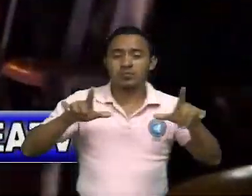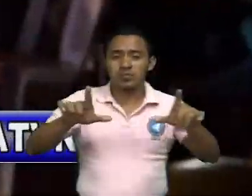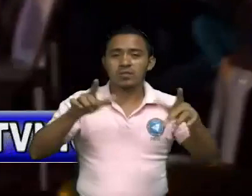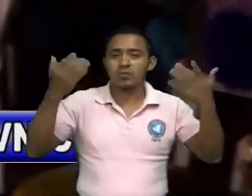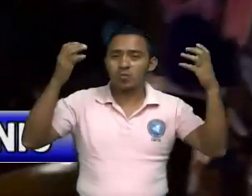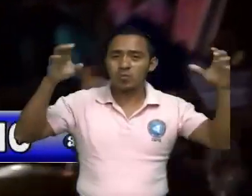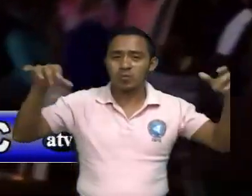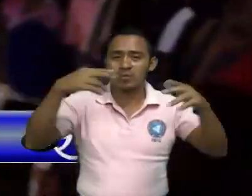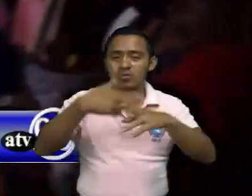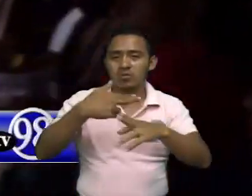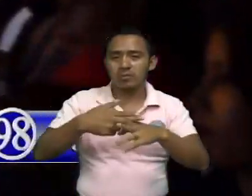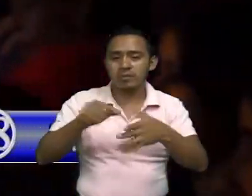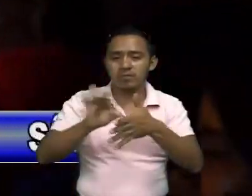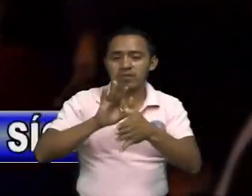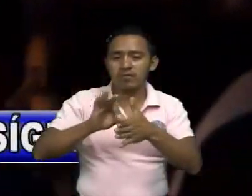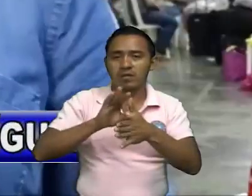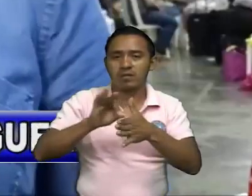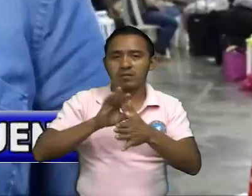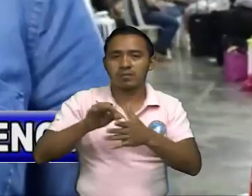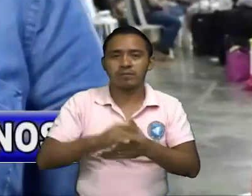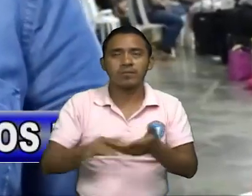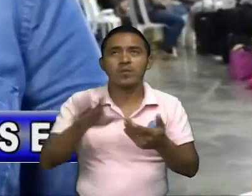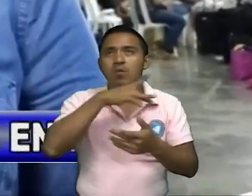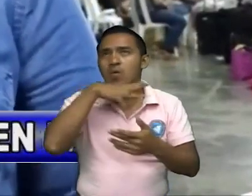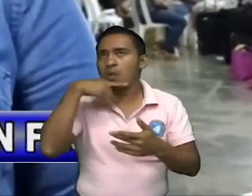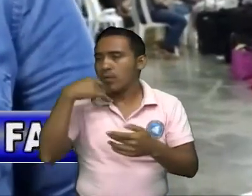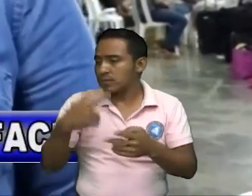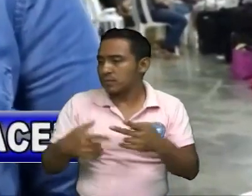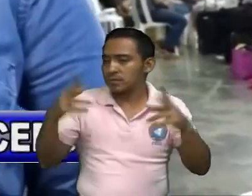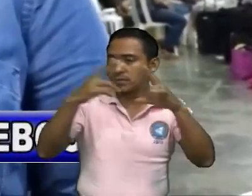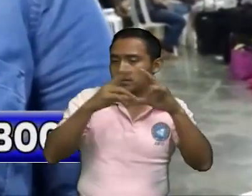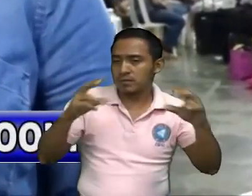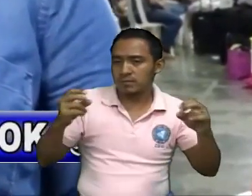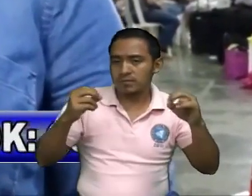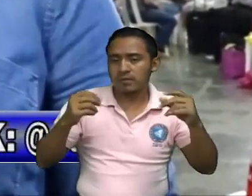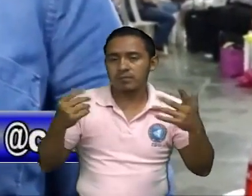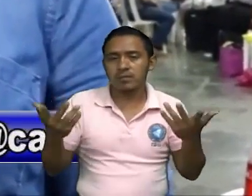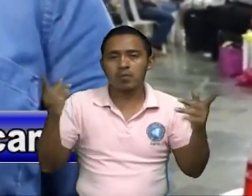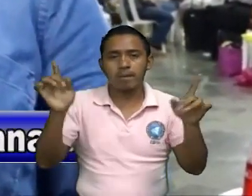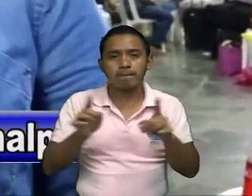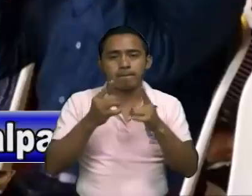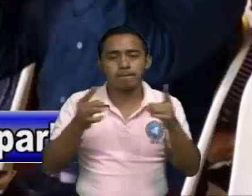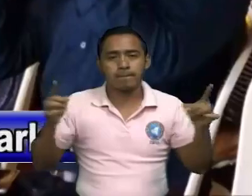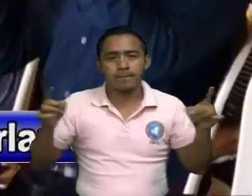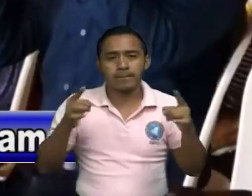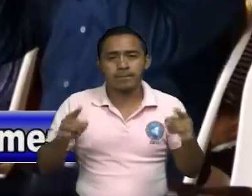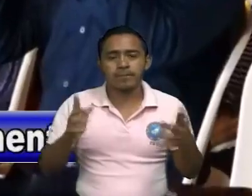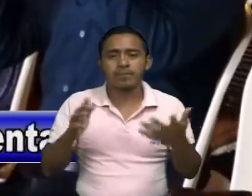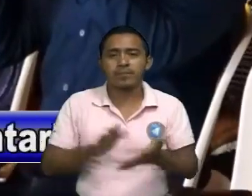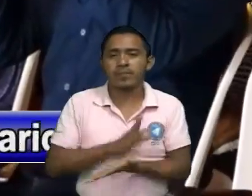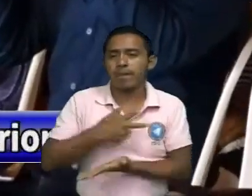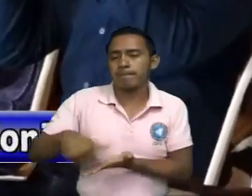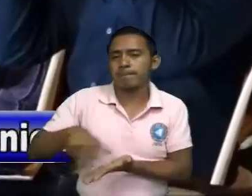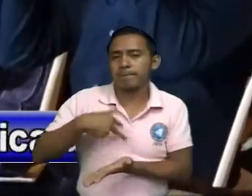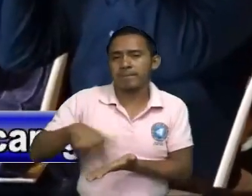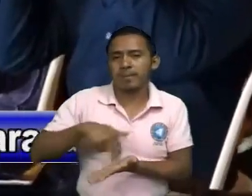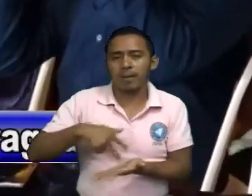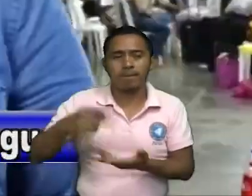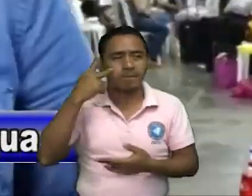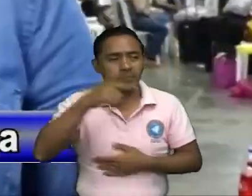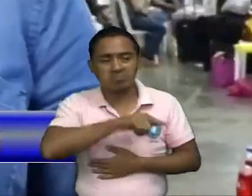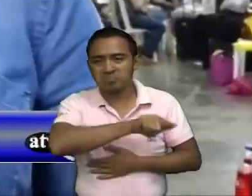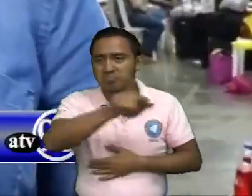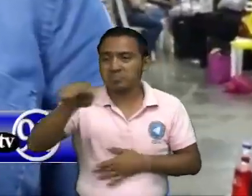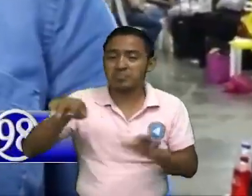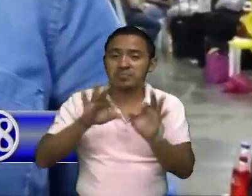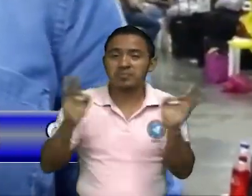como la vemos vestida, de nuestros colores patrios y con un concierto de música bailable. Vemos un gran ambiente de